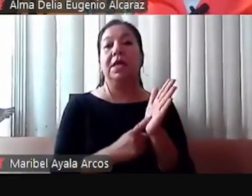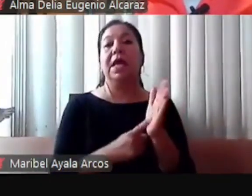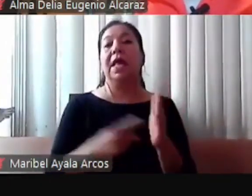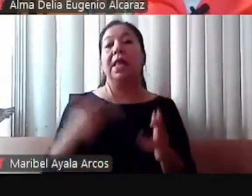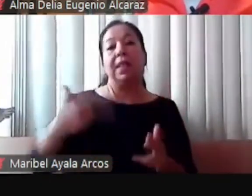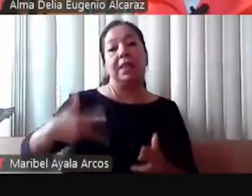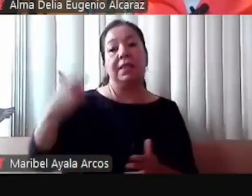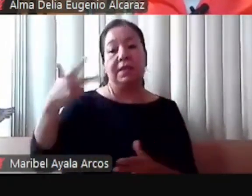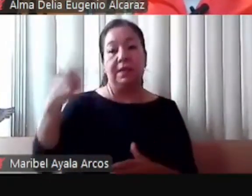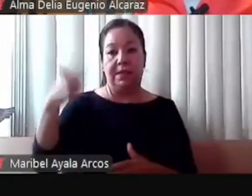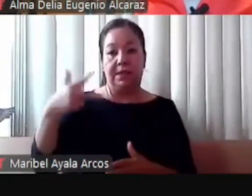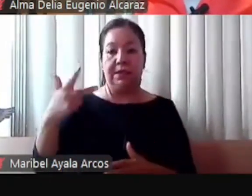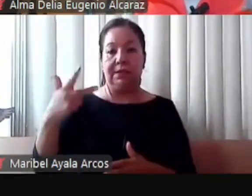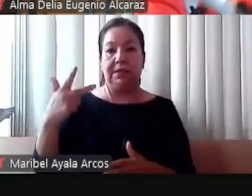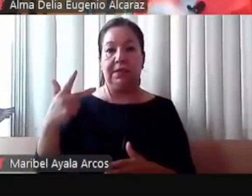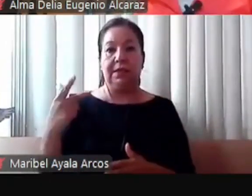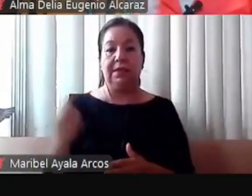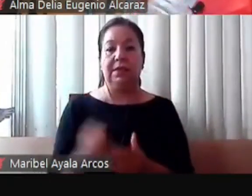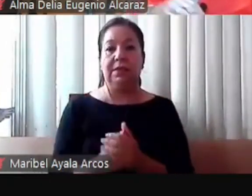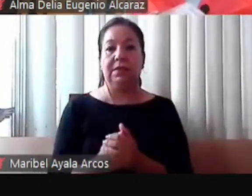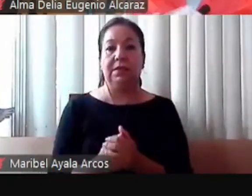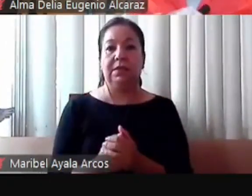del 2024,